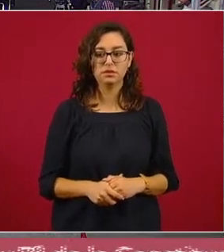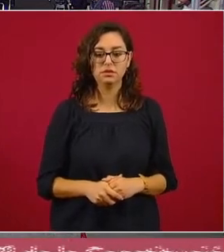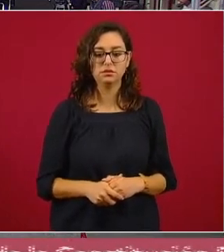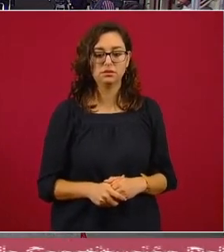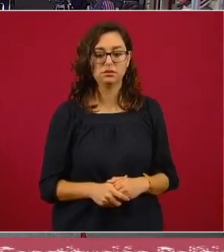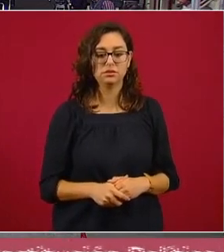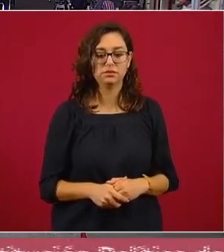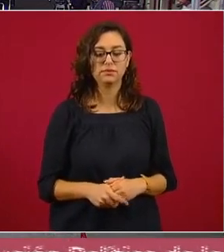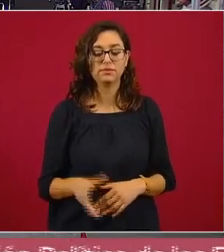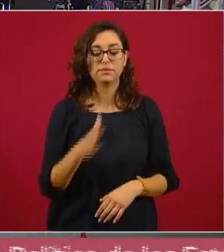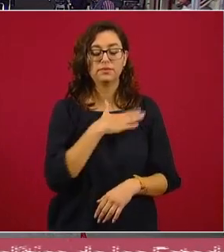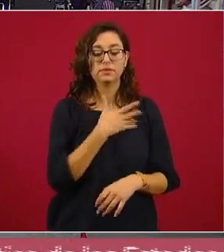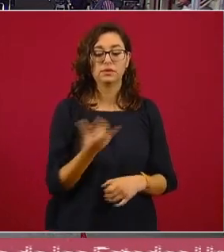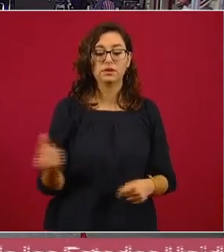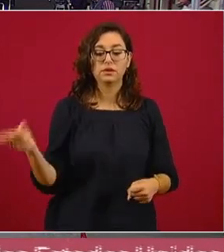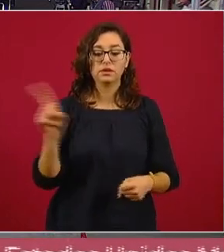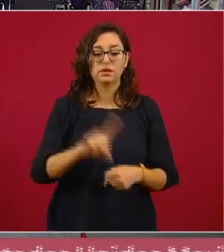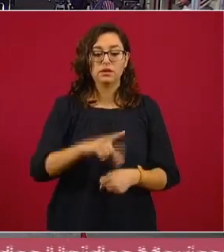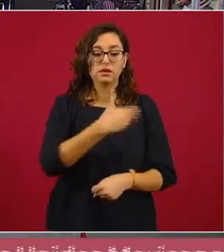Buenos días, presidente.